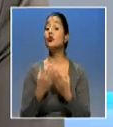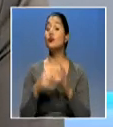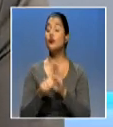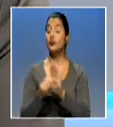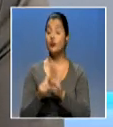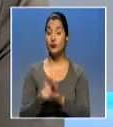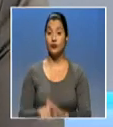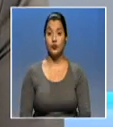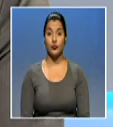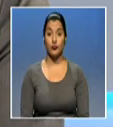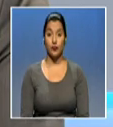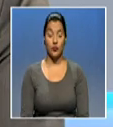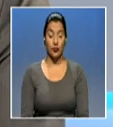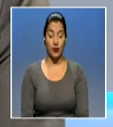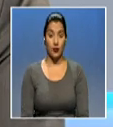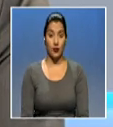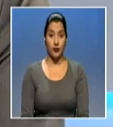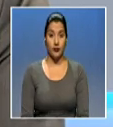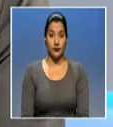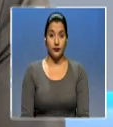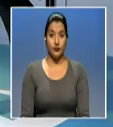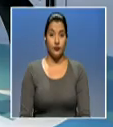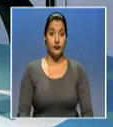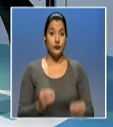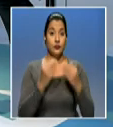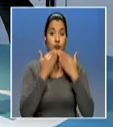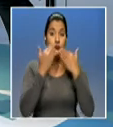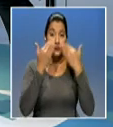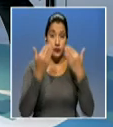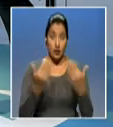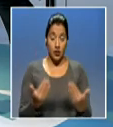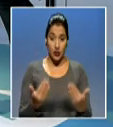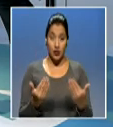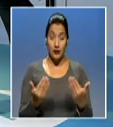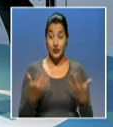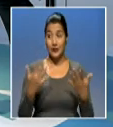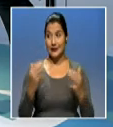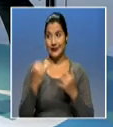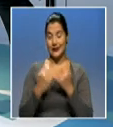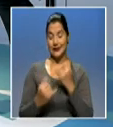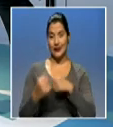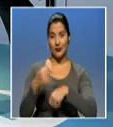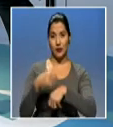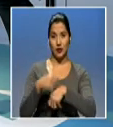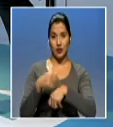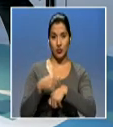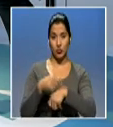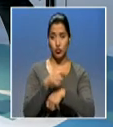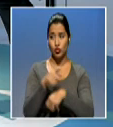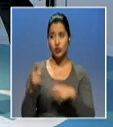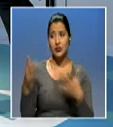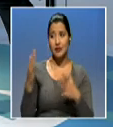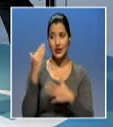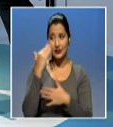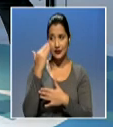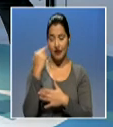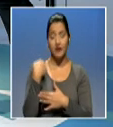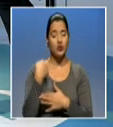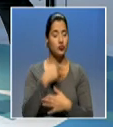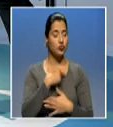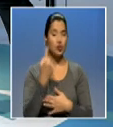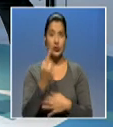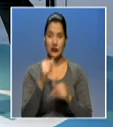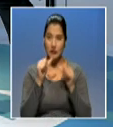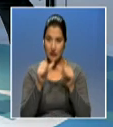legislativa, en la extensión del concepto. Les agradecemos muchísimo, se nos va el tiempo, pero ustedes saben que estamos en un